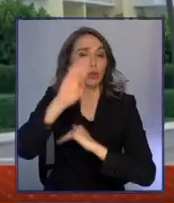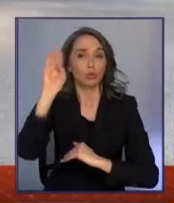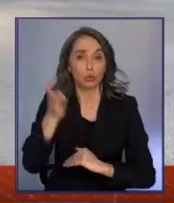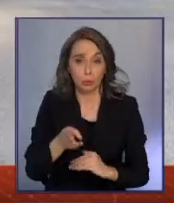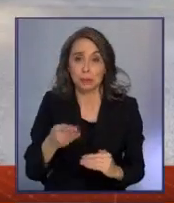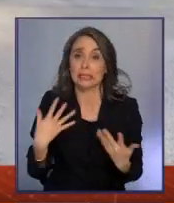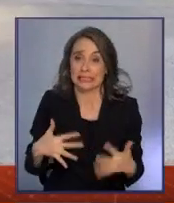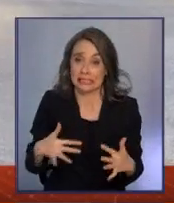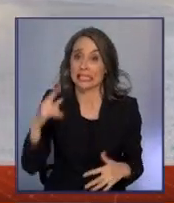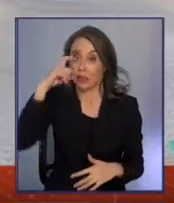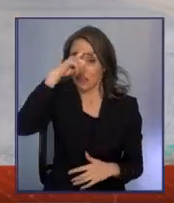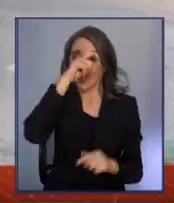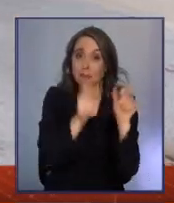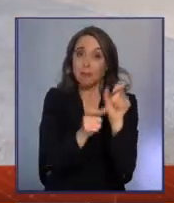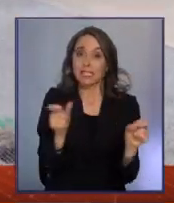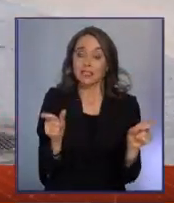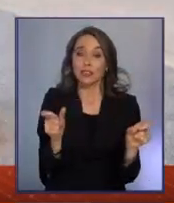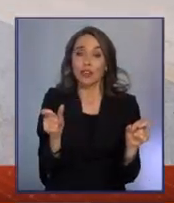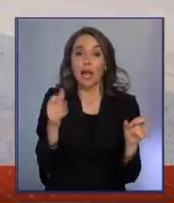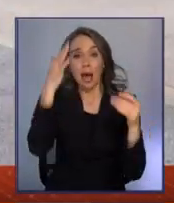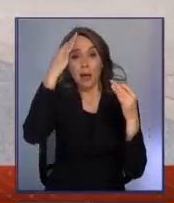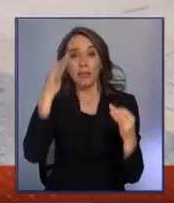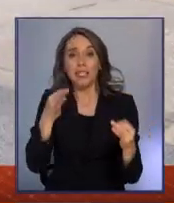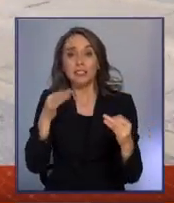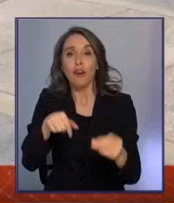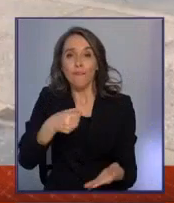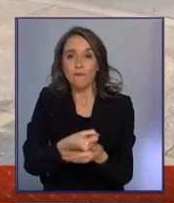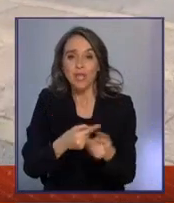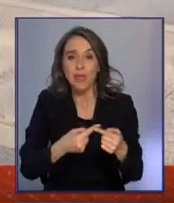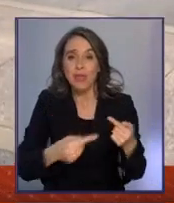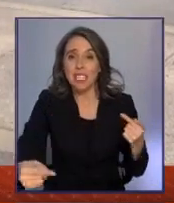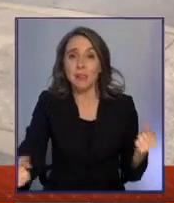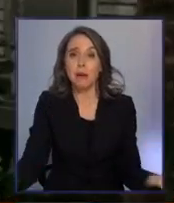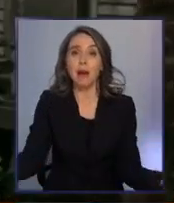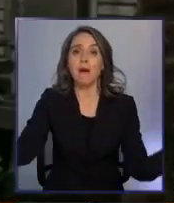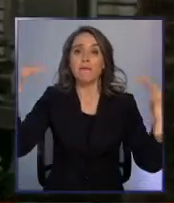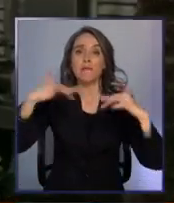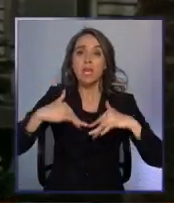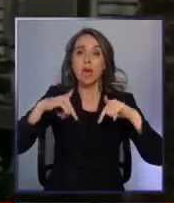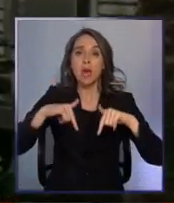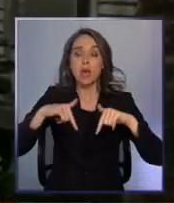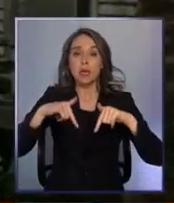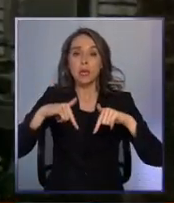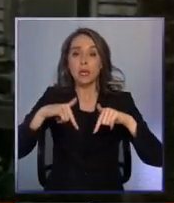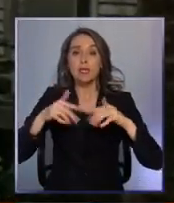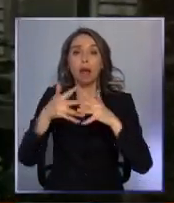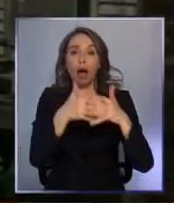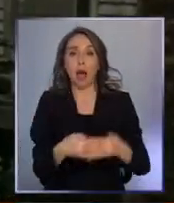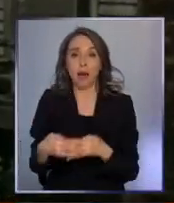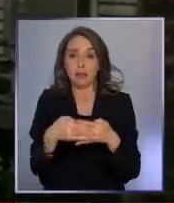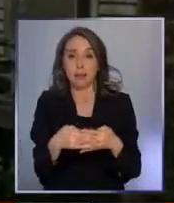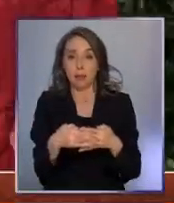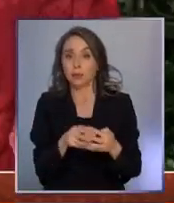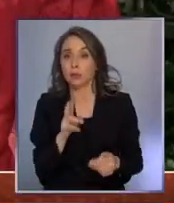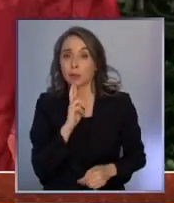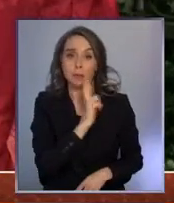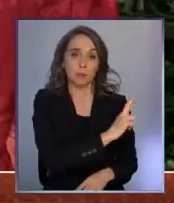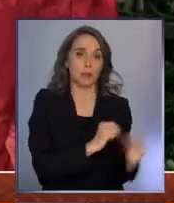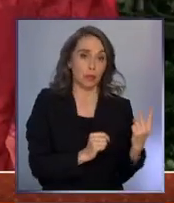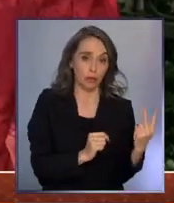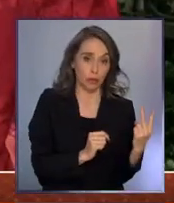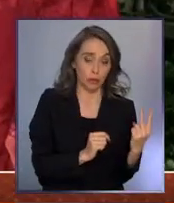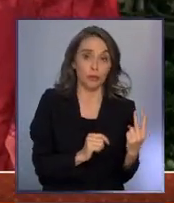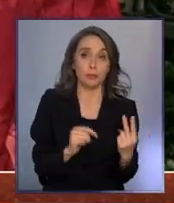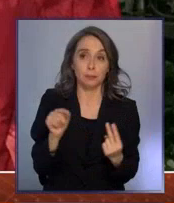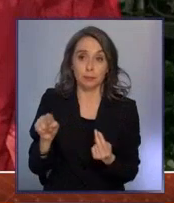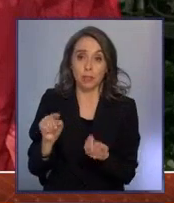bastante complejo para las personas que han decidido llegar este fin de semana largo aquí a los Estados Unidos. Ramón Coni. Desde la